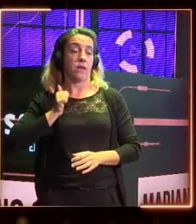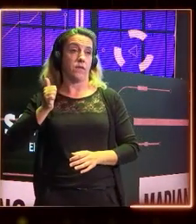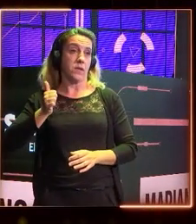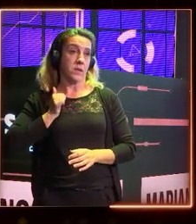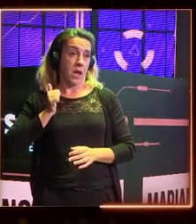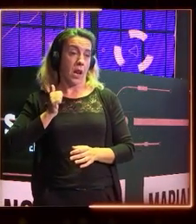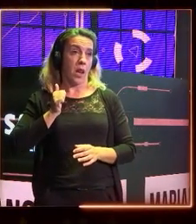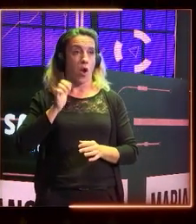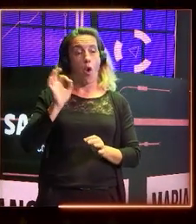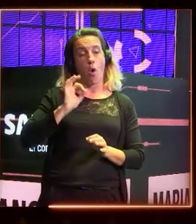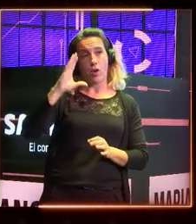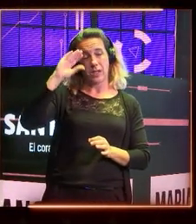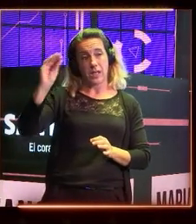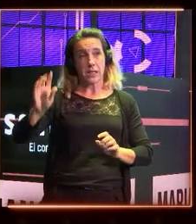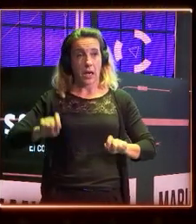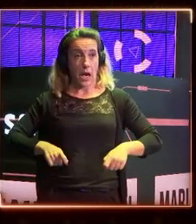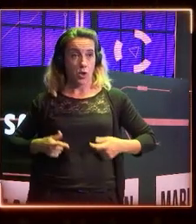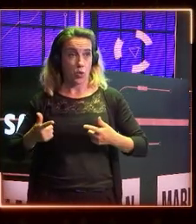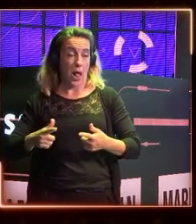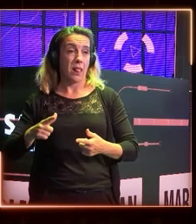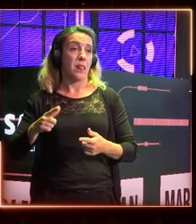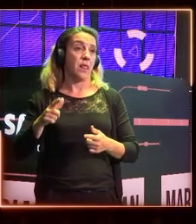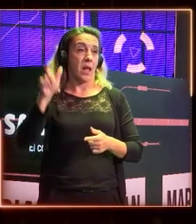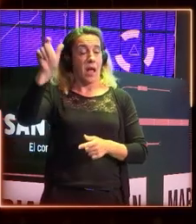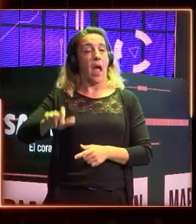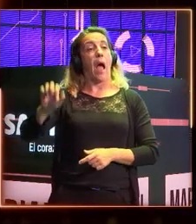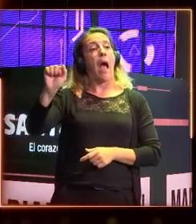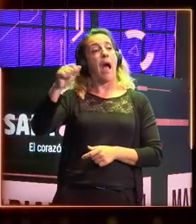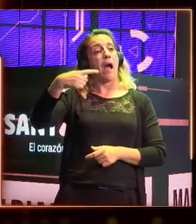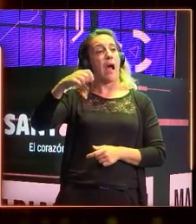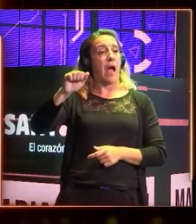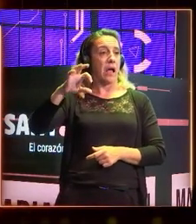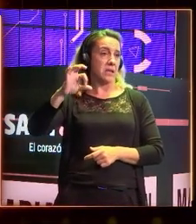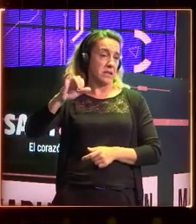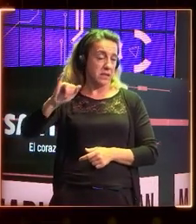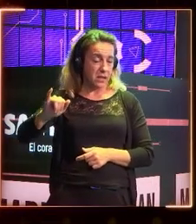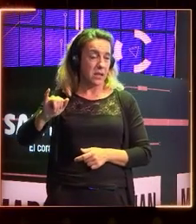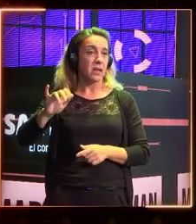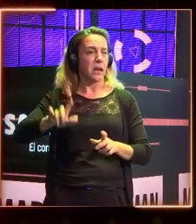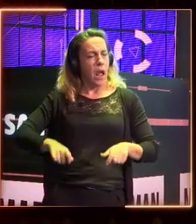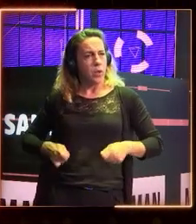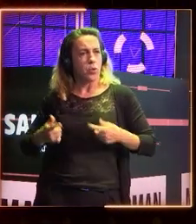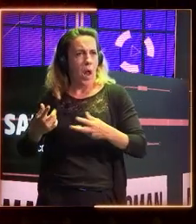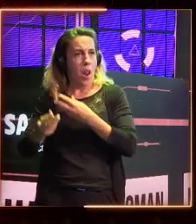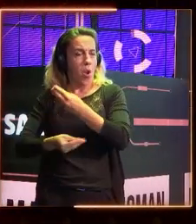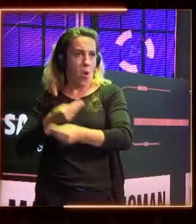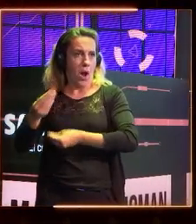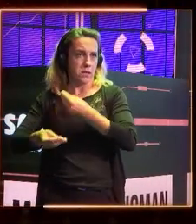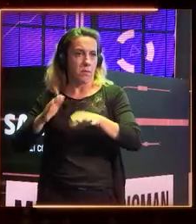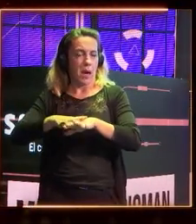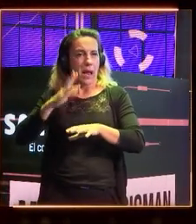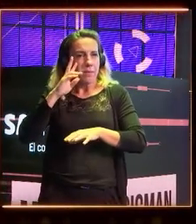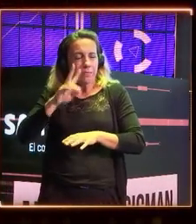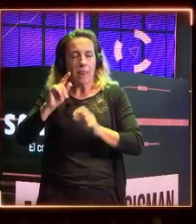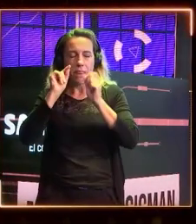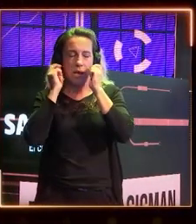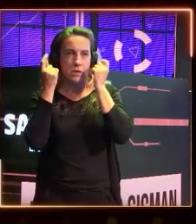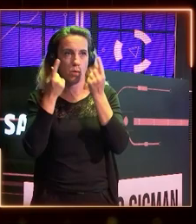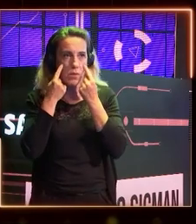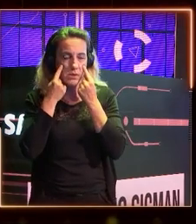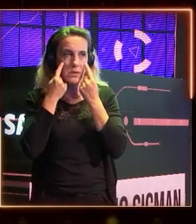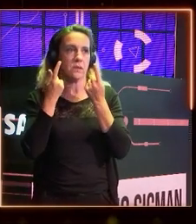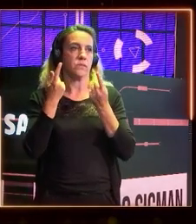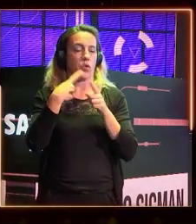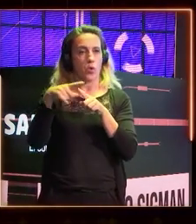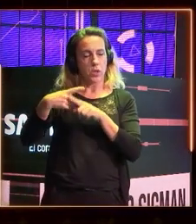inteligencia natural de agasi tiene la capacidad de observar que les permite identificar algunas cosas que no veríamos pero aquí la